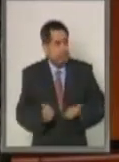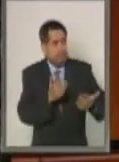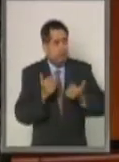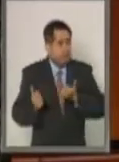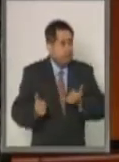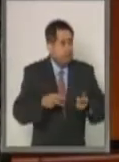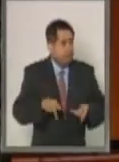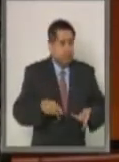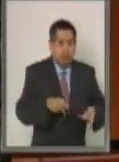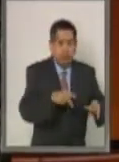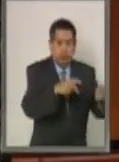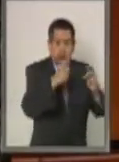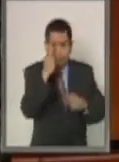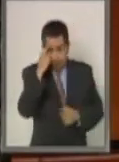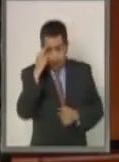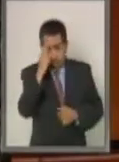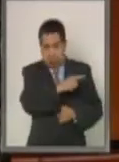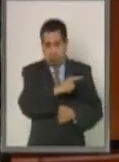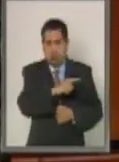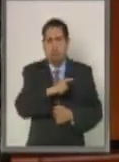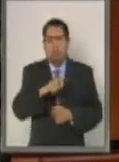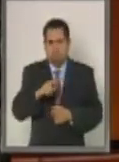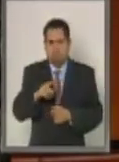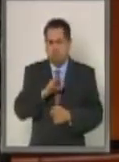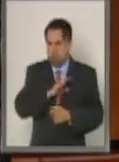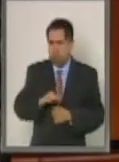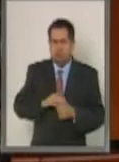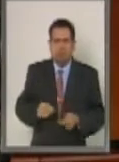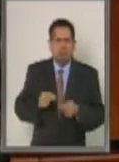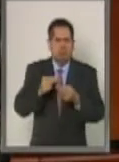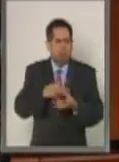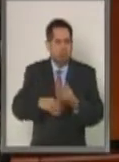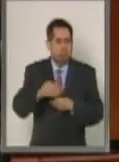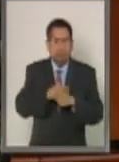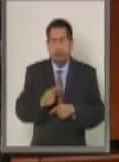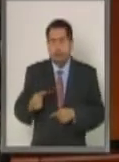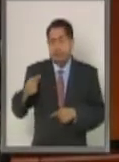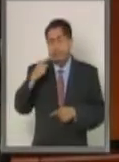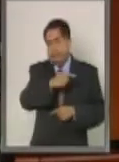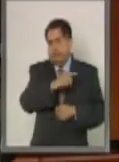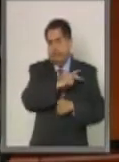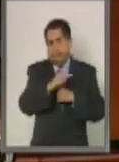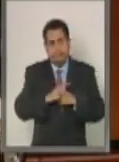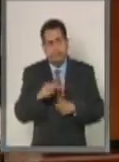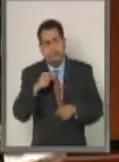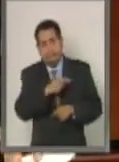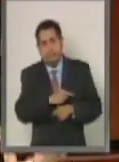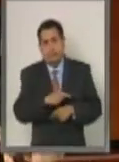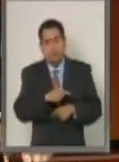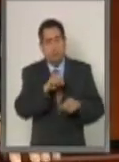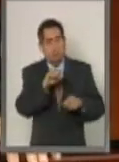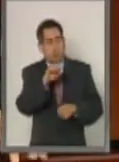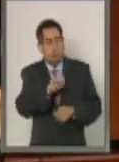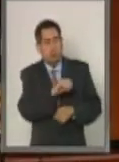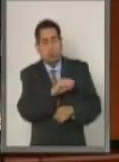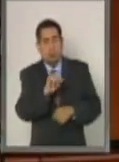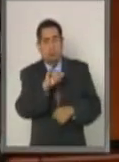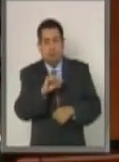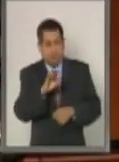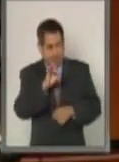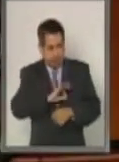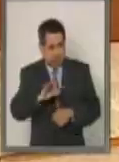gran ventaja para comercializar sus productos en este país del sudeste